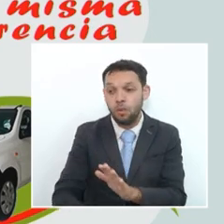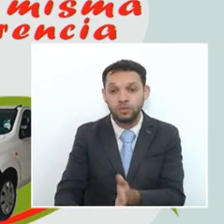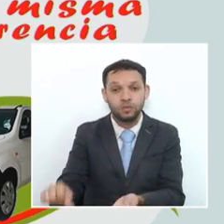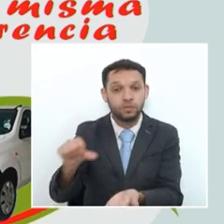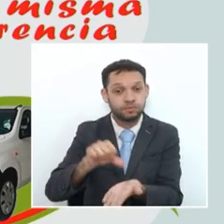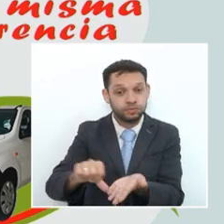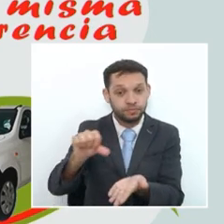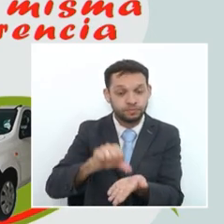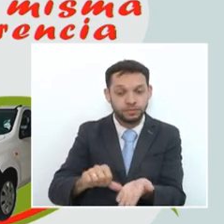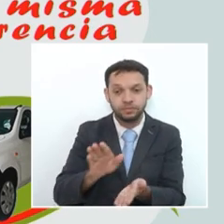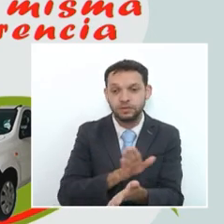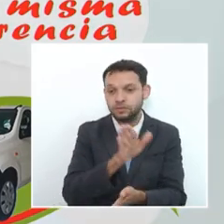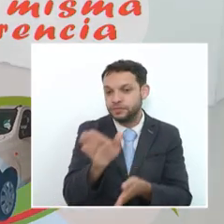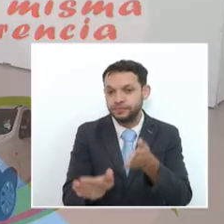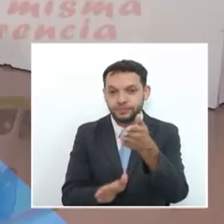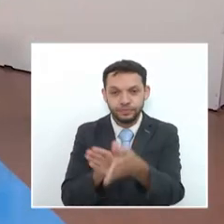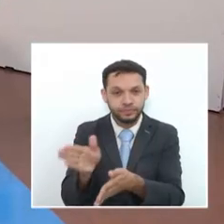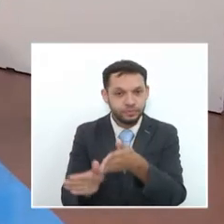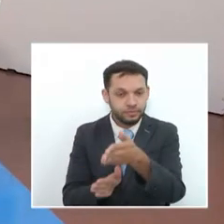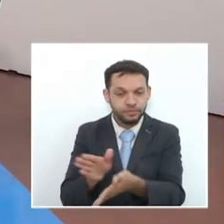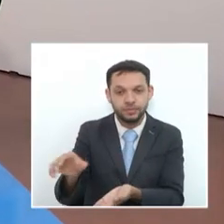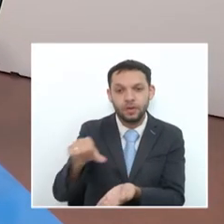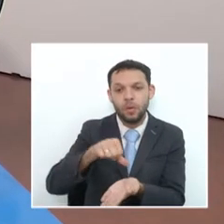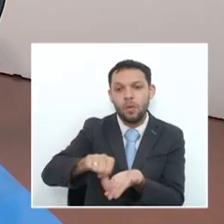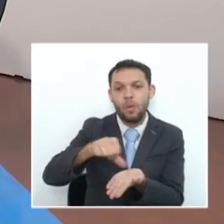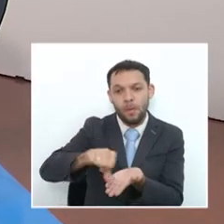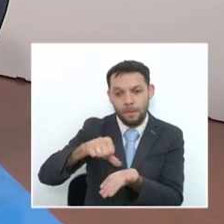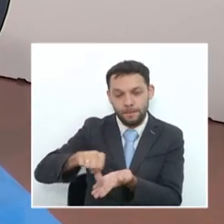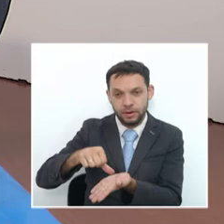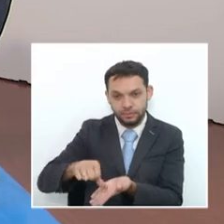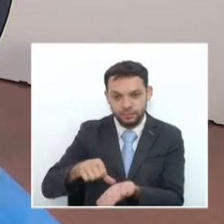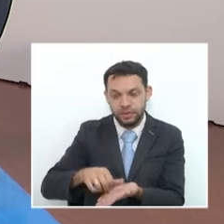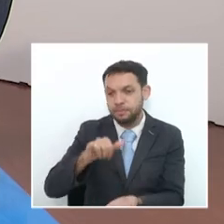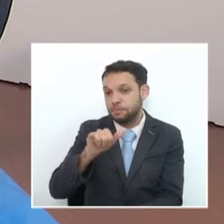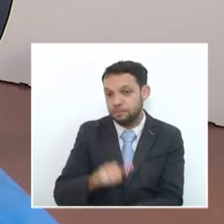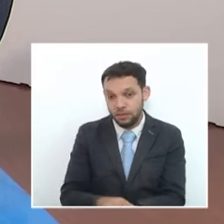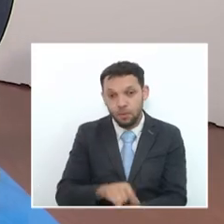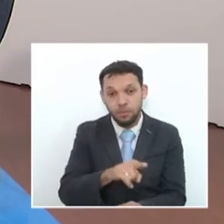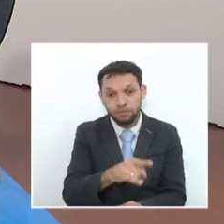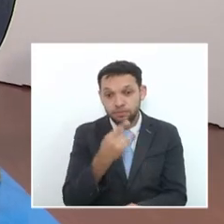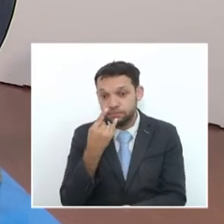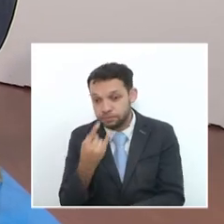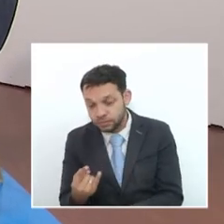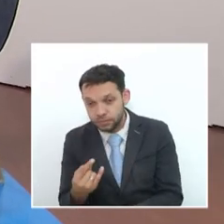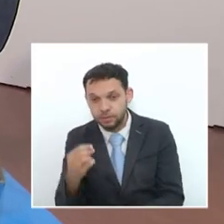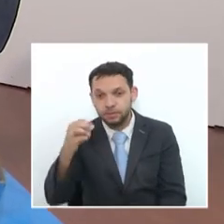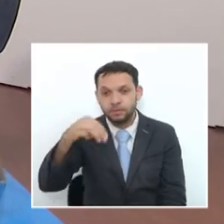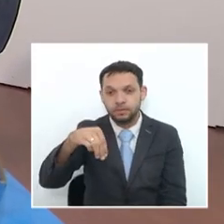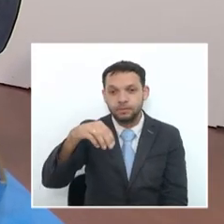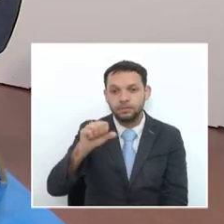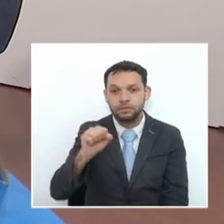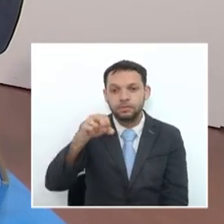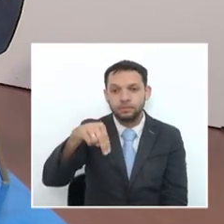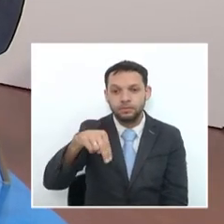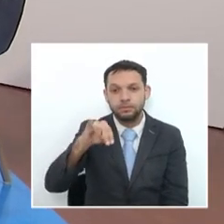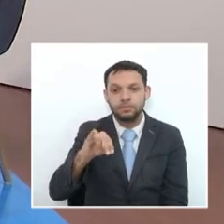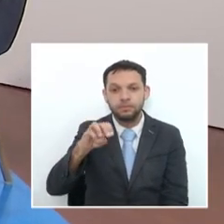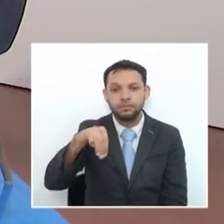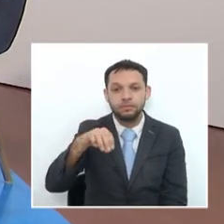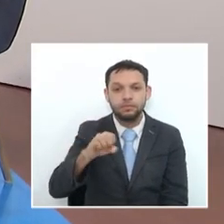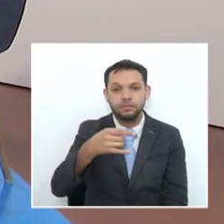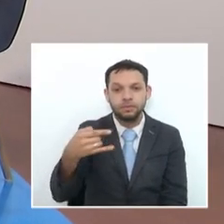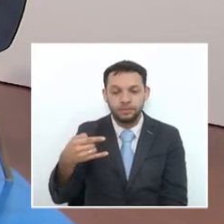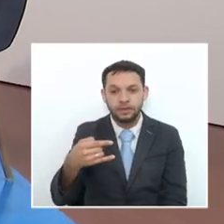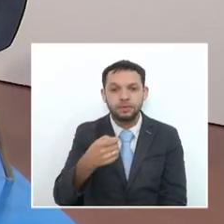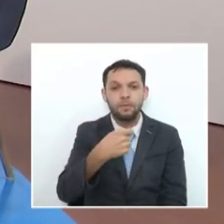que se compra directamente en el laboratorio por parte de la tienda naturista. Entonces, en Manimés, la locura, el próximo miércoles